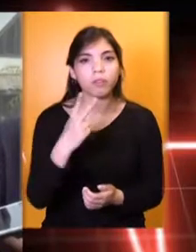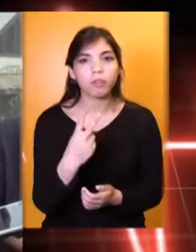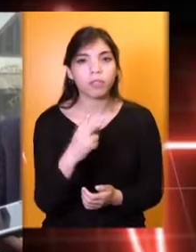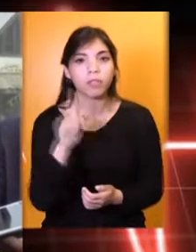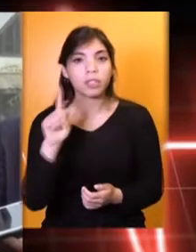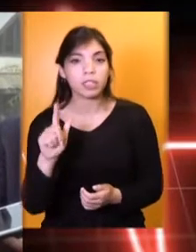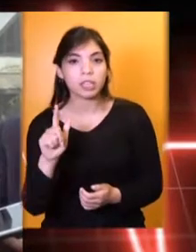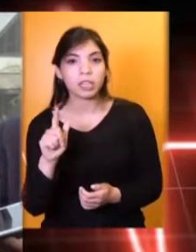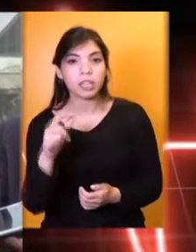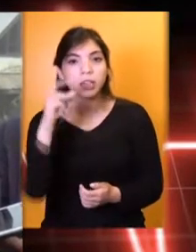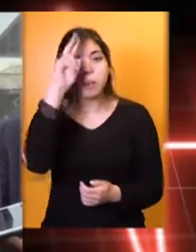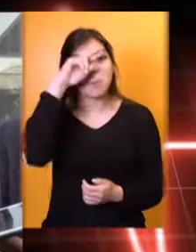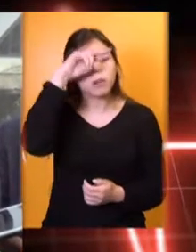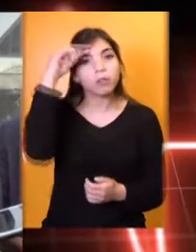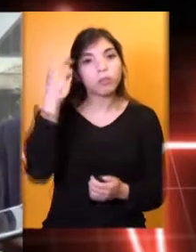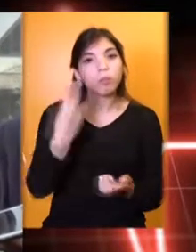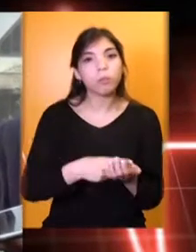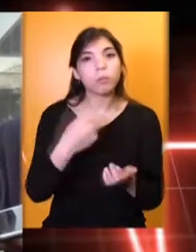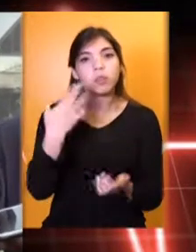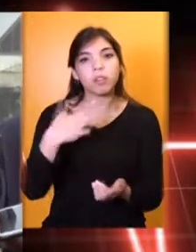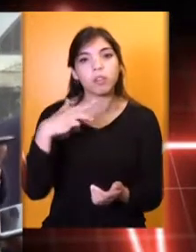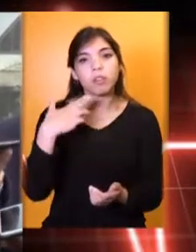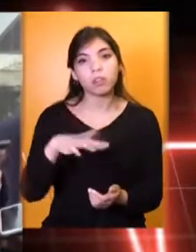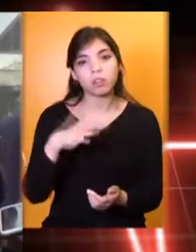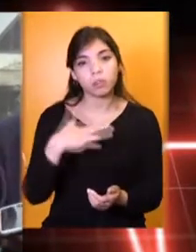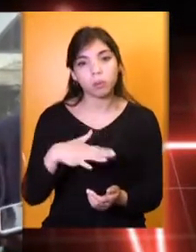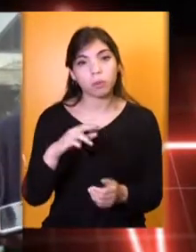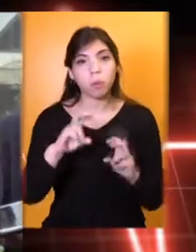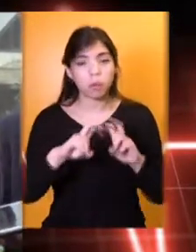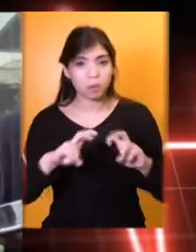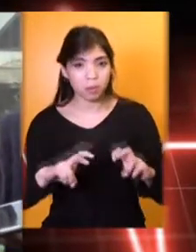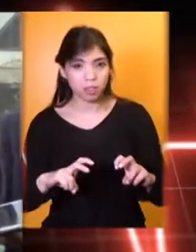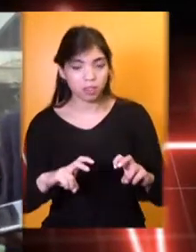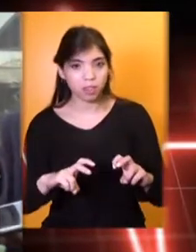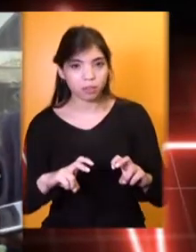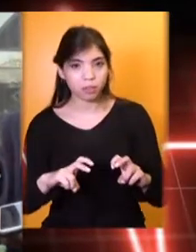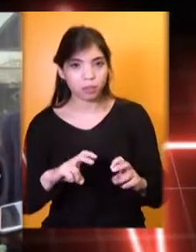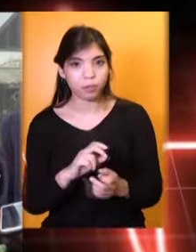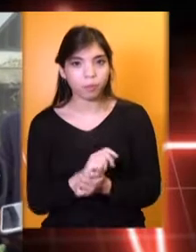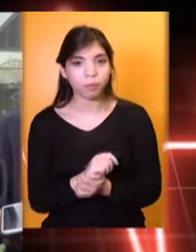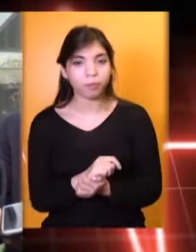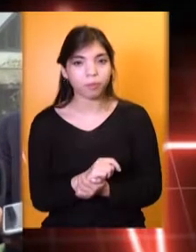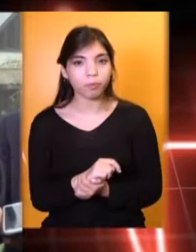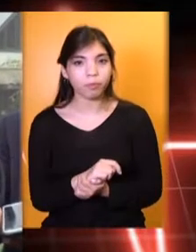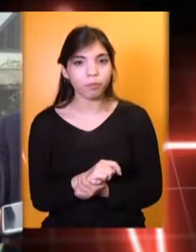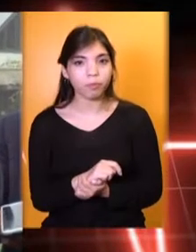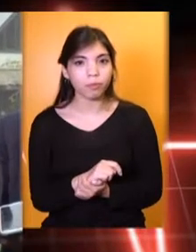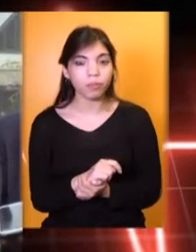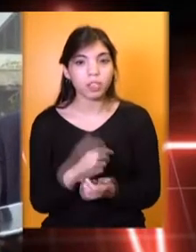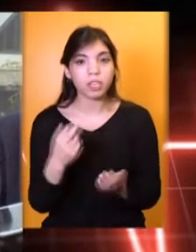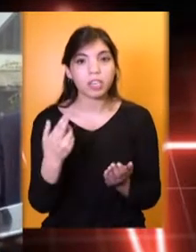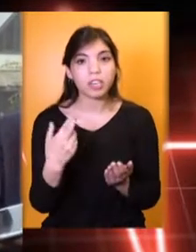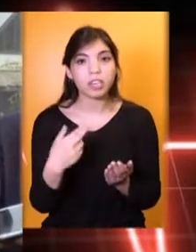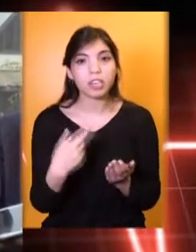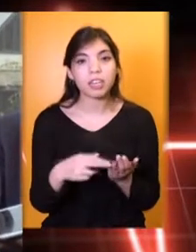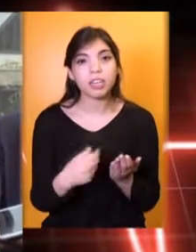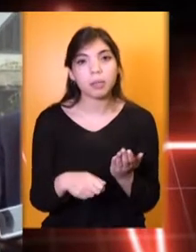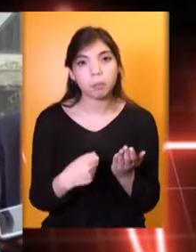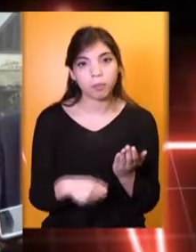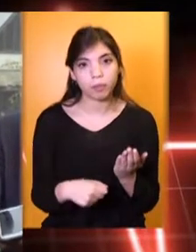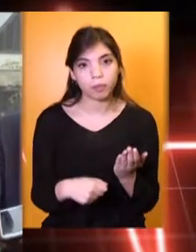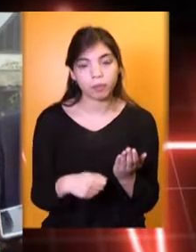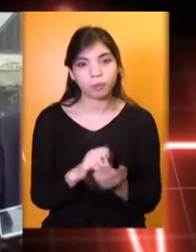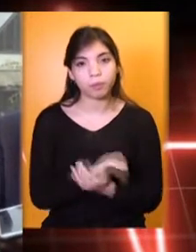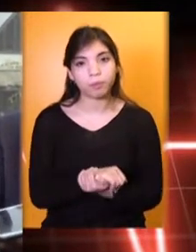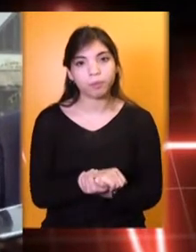27 de marzo del 2019. ¿Y era una investigación formalizada? Era una investigación en la cual se había interpuesto requerimiento de procedimiento simplificado, o sea,